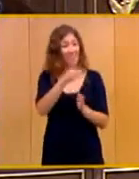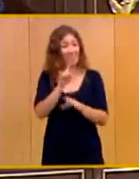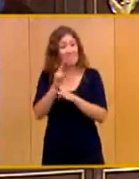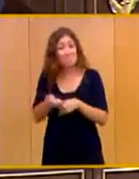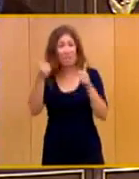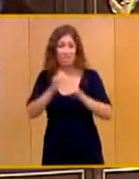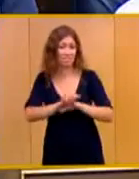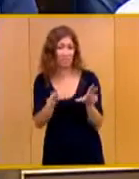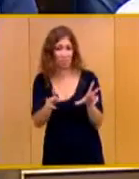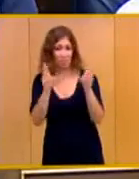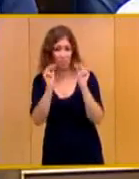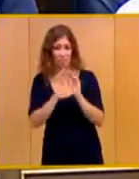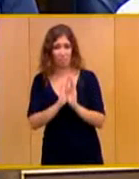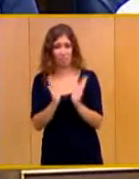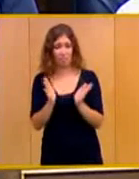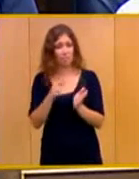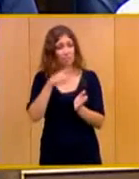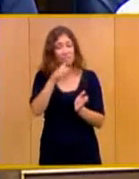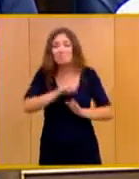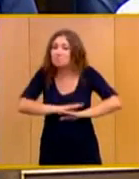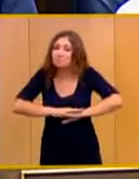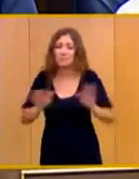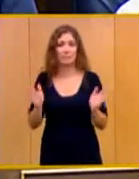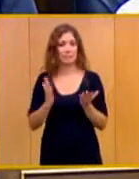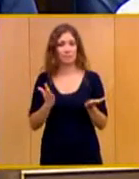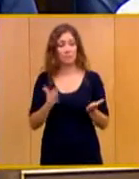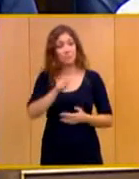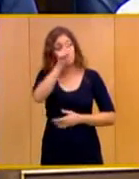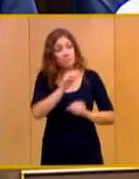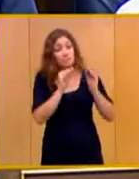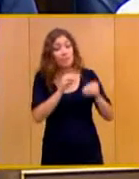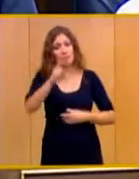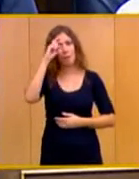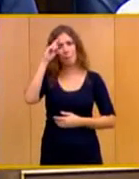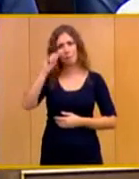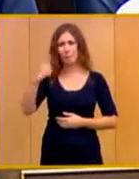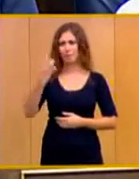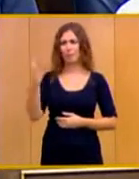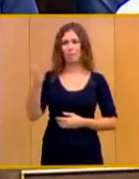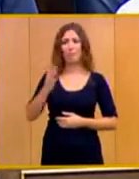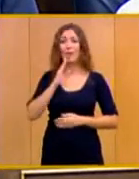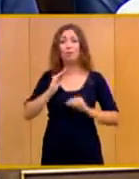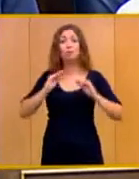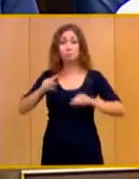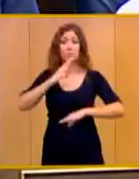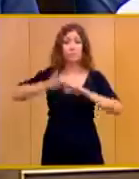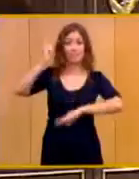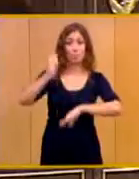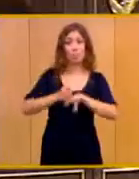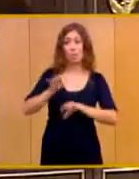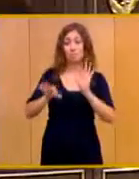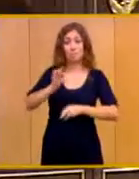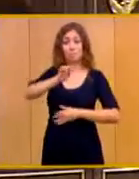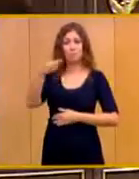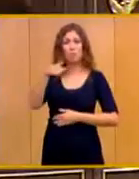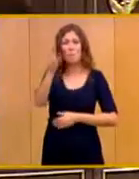haga. Deje el asunto en paz y sea usted el primero en defender la sentencia del Tribunal sin añadir más